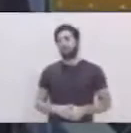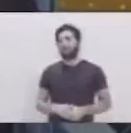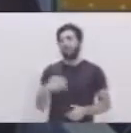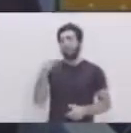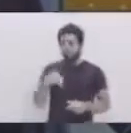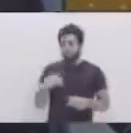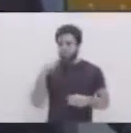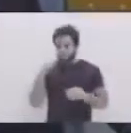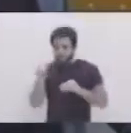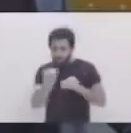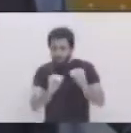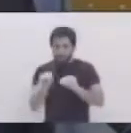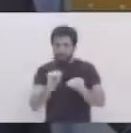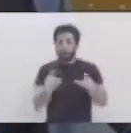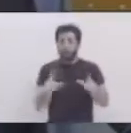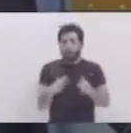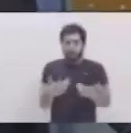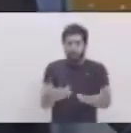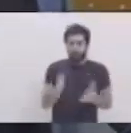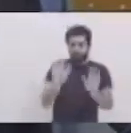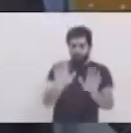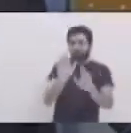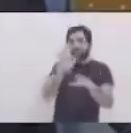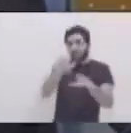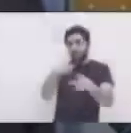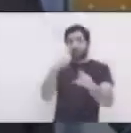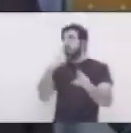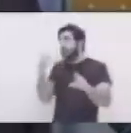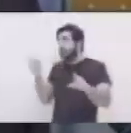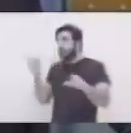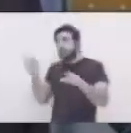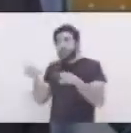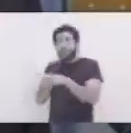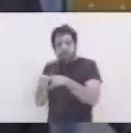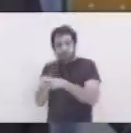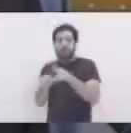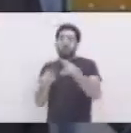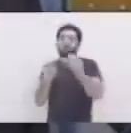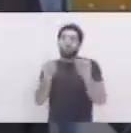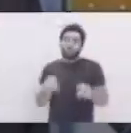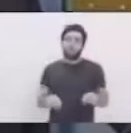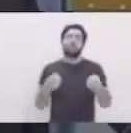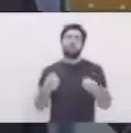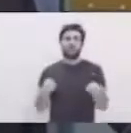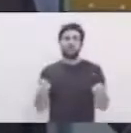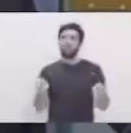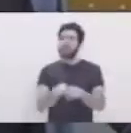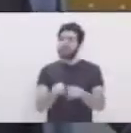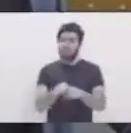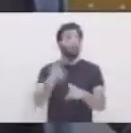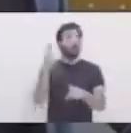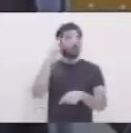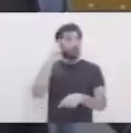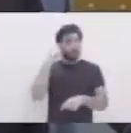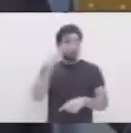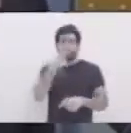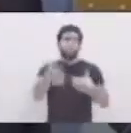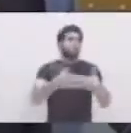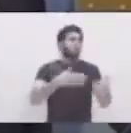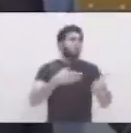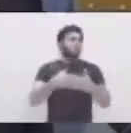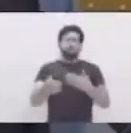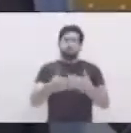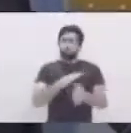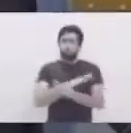nuestra jirafa. ¿Me ayudas, Claudia? A ver, vamos a pegarlo. Recuerden que lo pueden hacer con el material que ustedes tengan. Puede ser